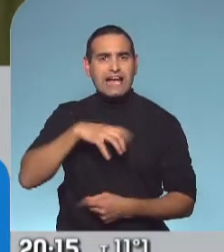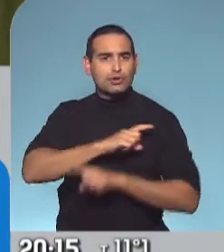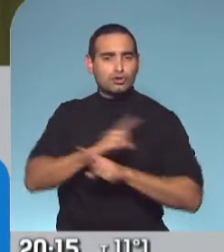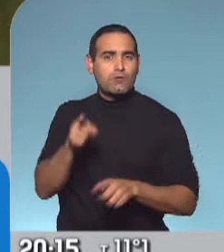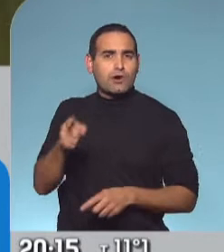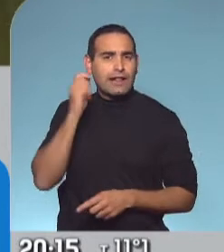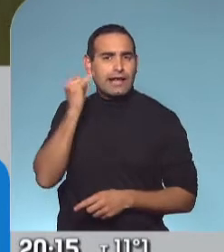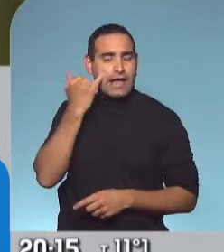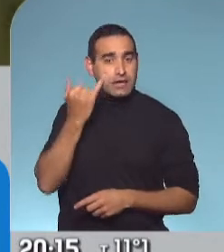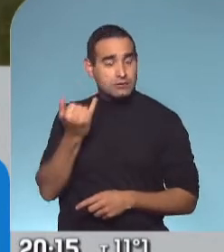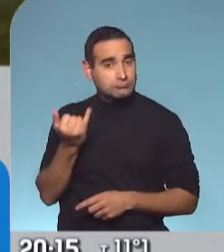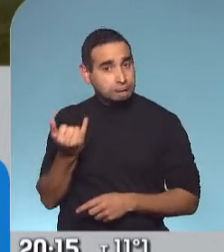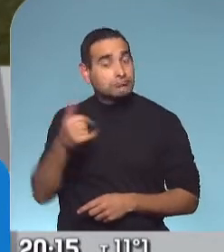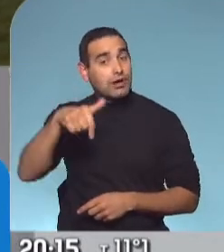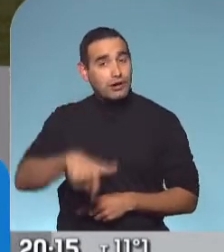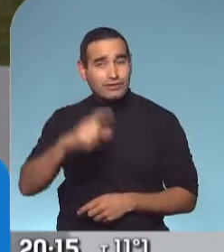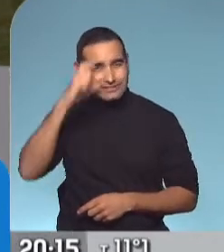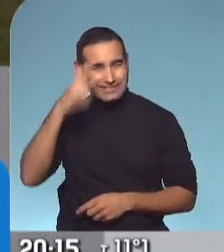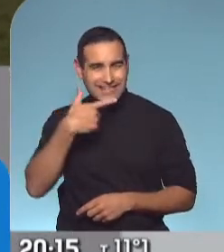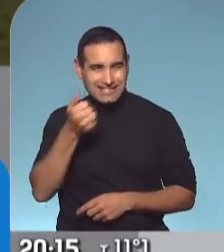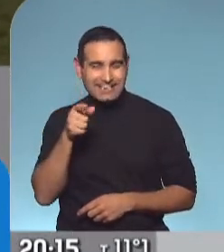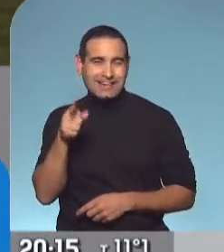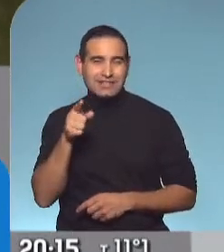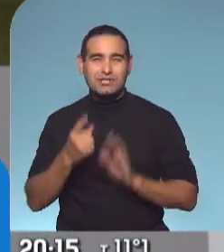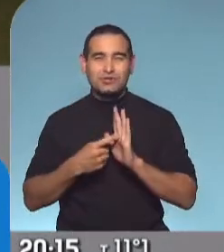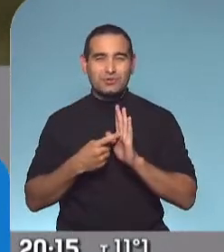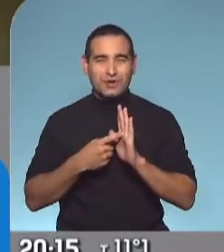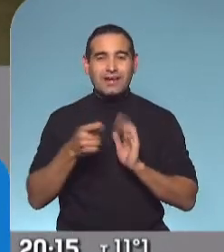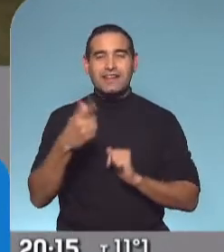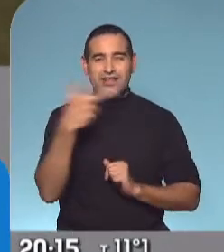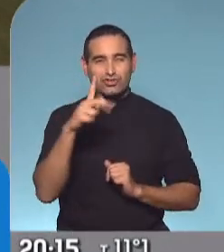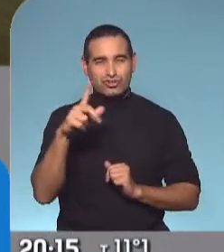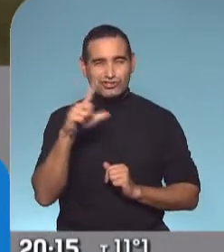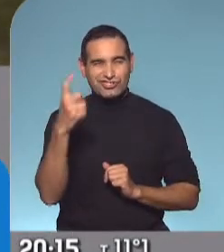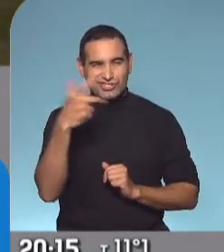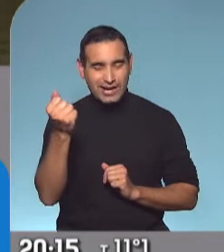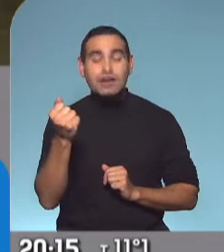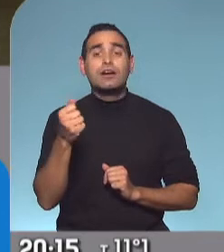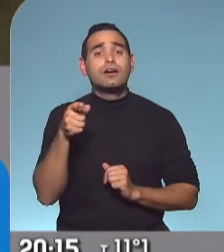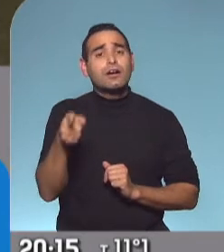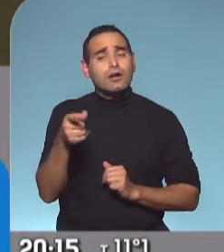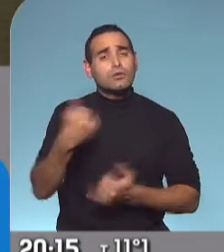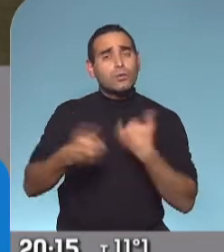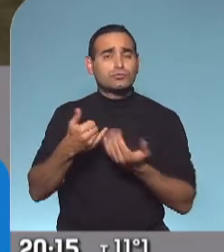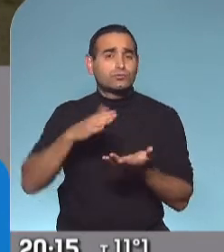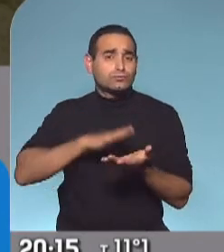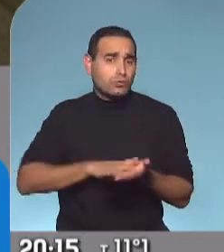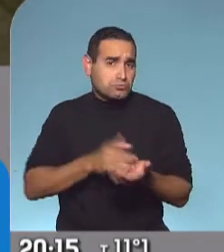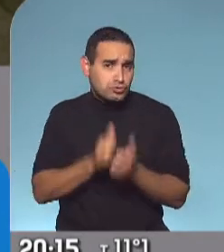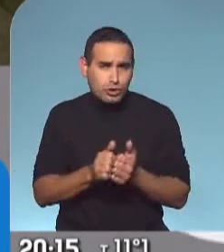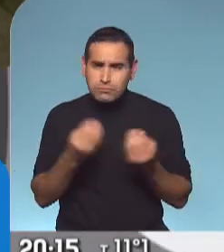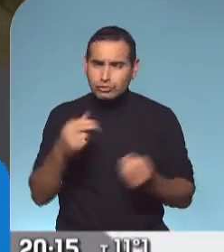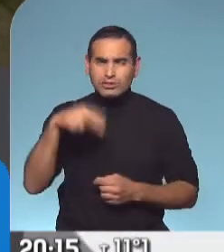ser homosexual. Estamos con César Sigluti, él es titular de la CHA, quien nos va a contar más detalles sobre esta historia. César, ¿cuál es la